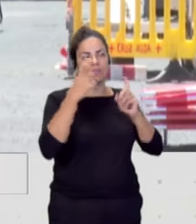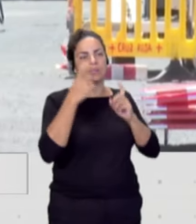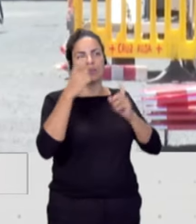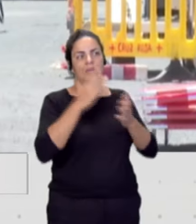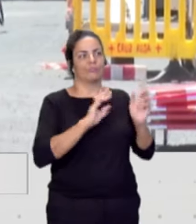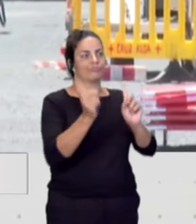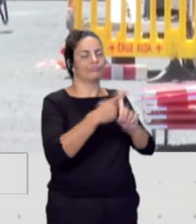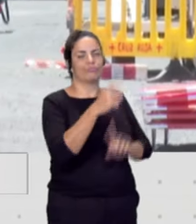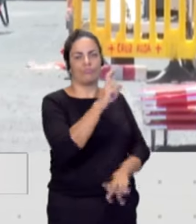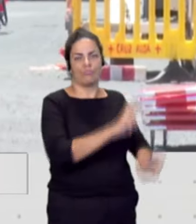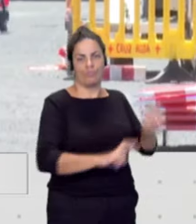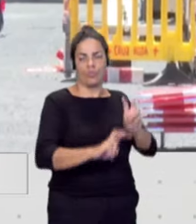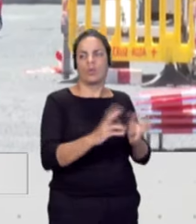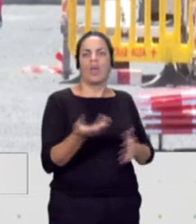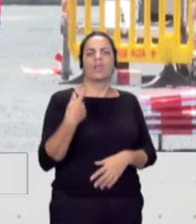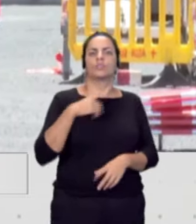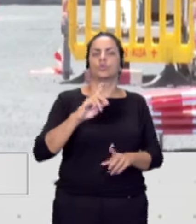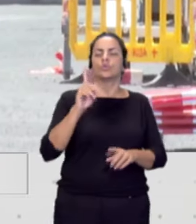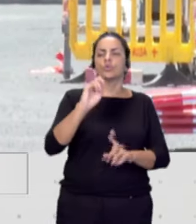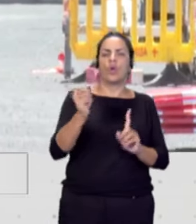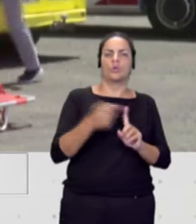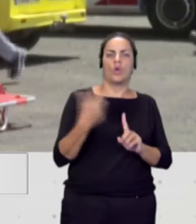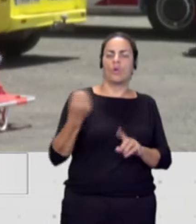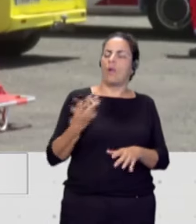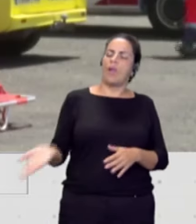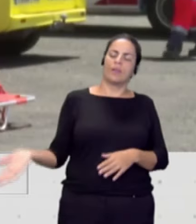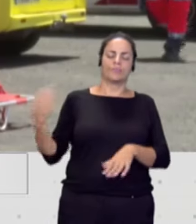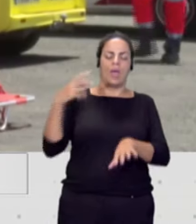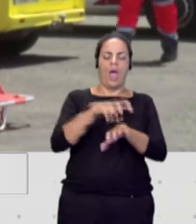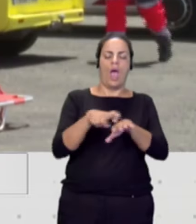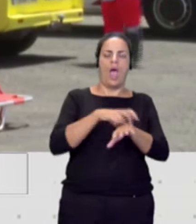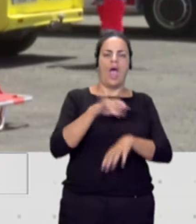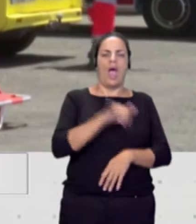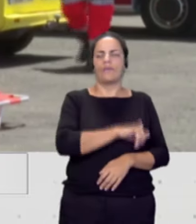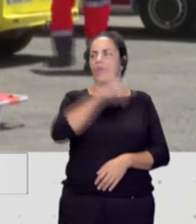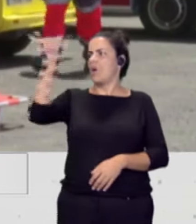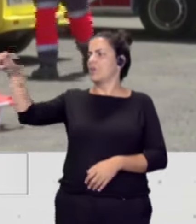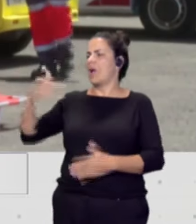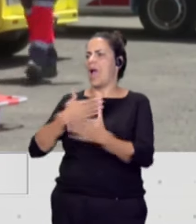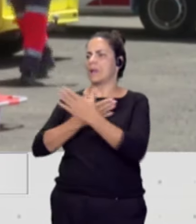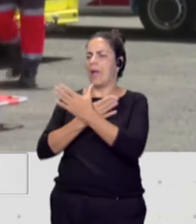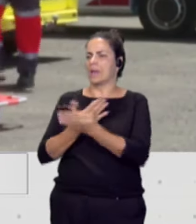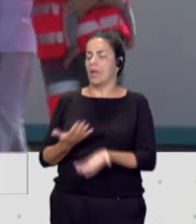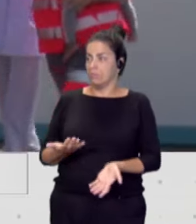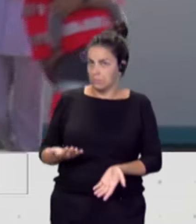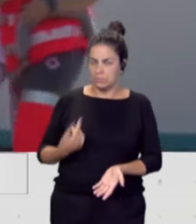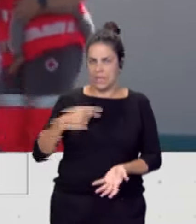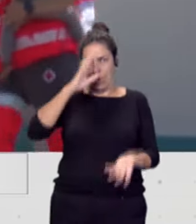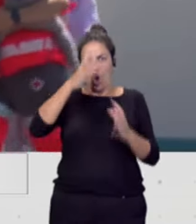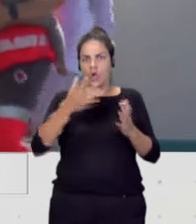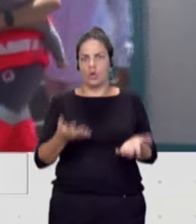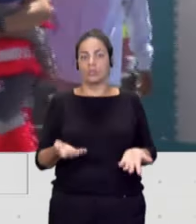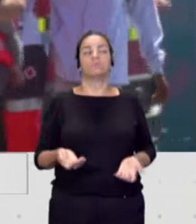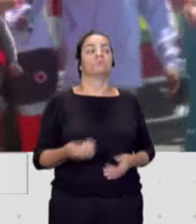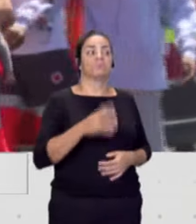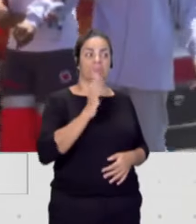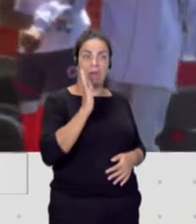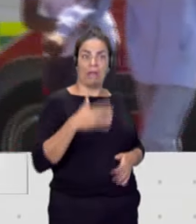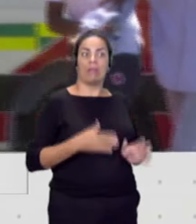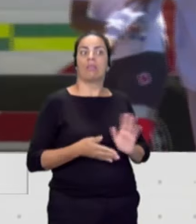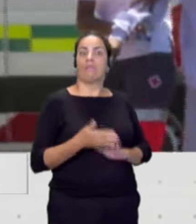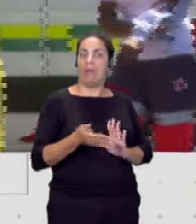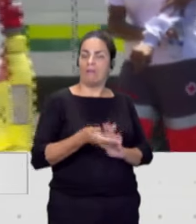puede ser meterlos en un avión y llevarlos a Albania. ¿Estamos locos o qué? Parece que esa va a ser la tendencia, ¿no? O sea, es que incluso, ¿sí?, paralelo a la cumbre va a haber una reunión